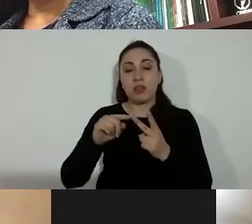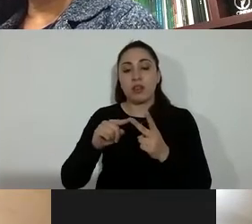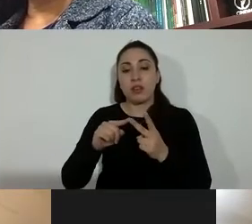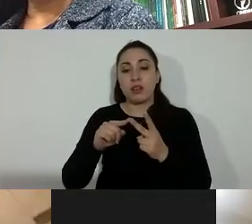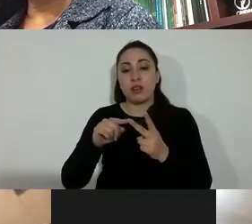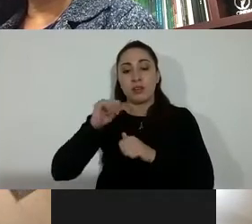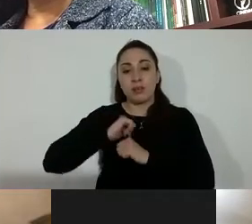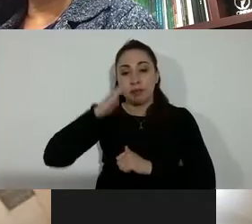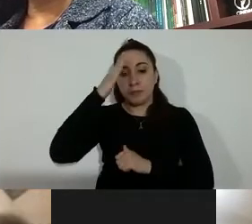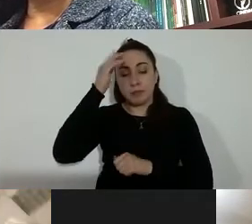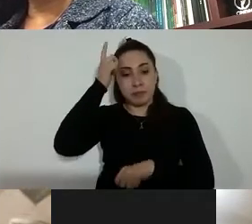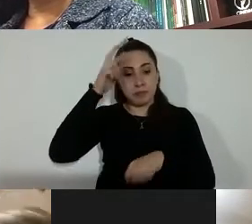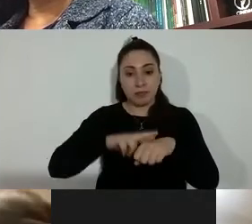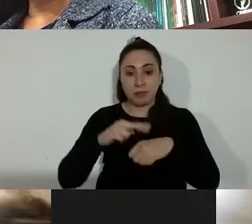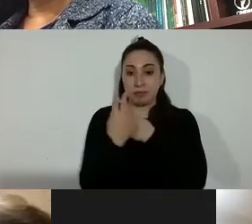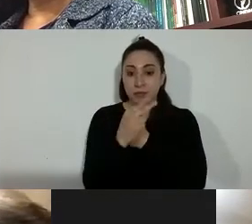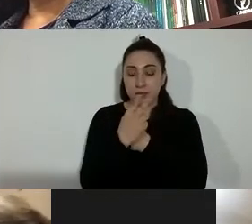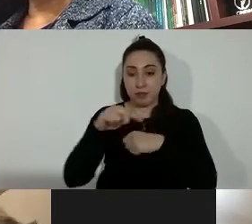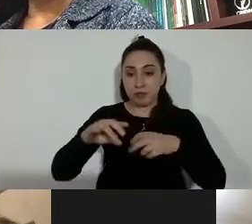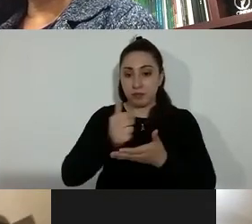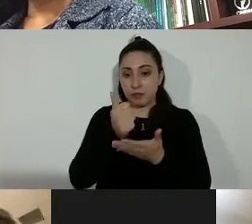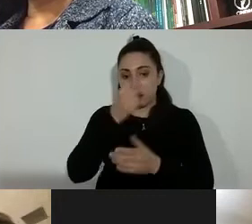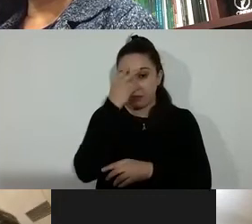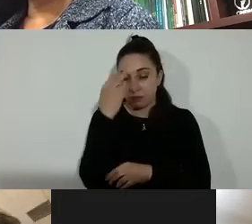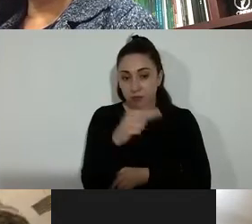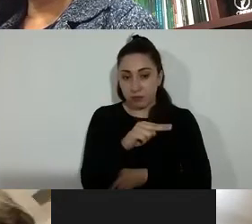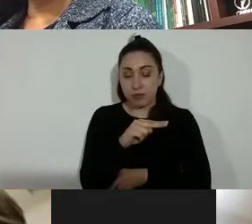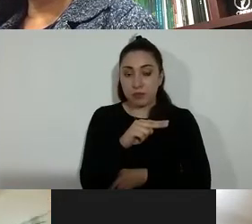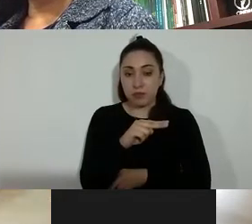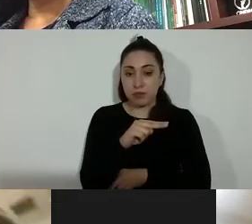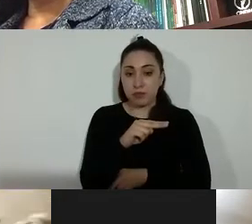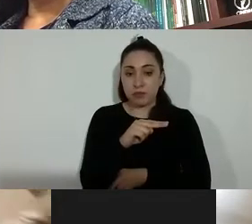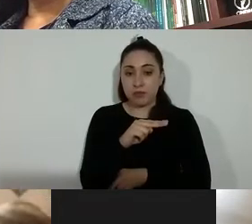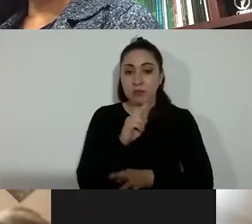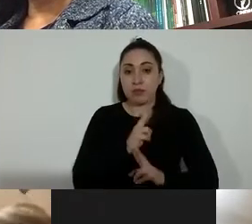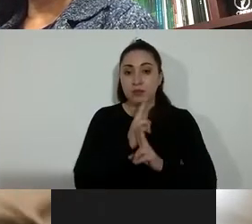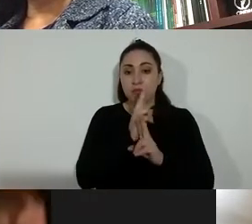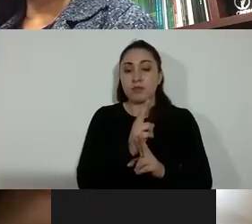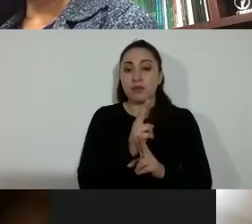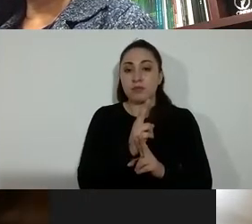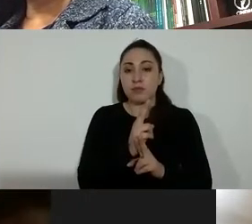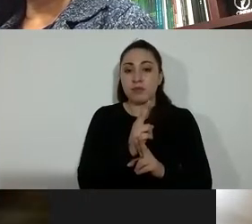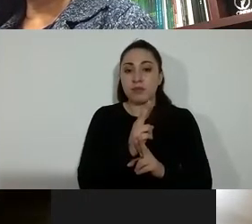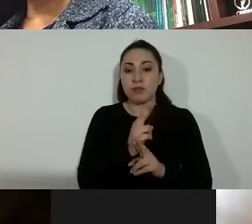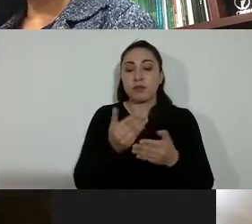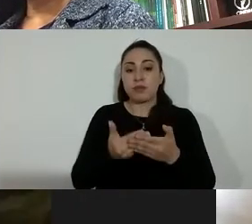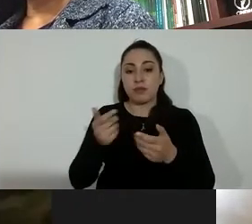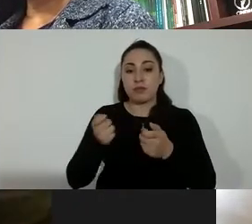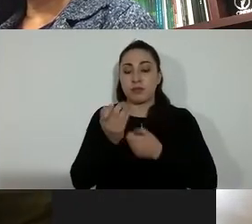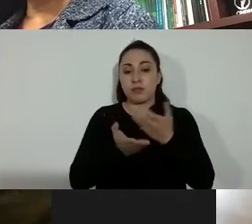de televisión del Congreso de la Ciudad de México, mediante el cual da respuesta a un punto de acuerdo.